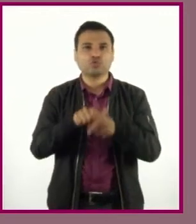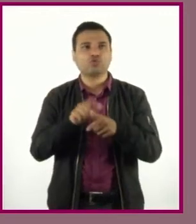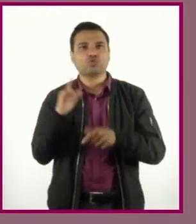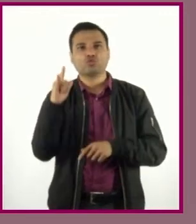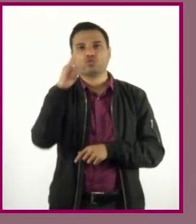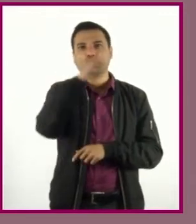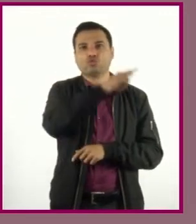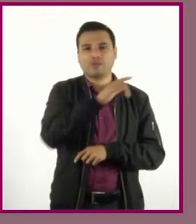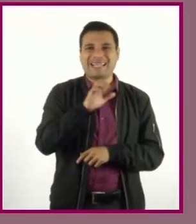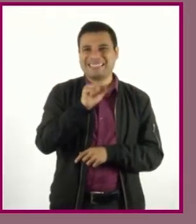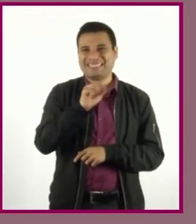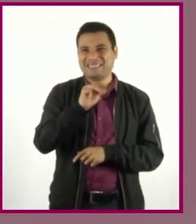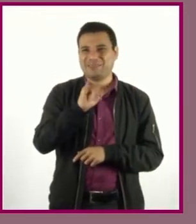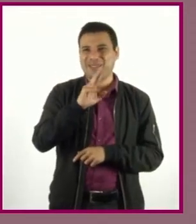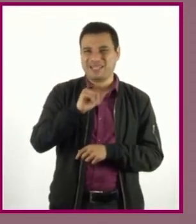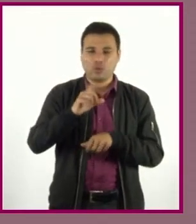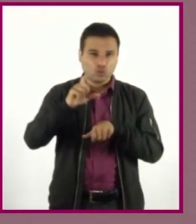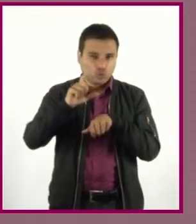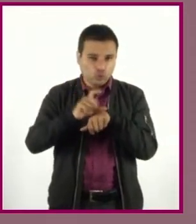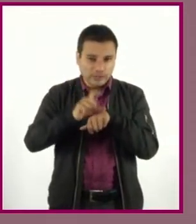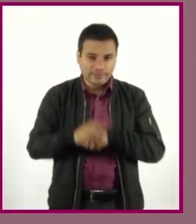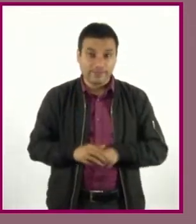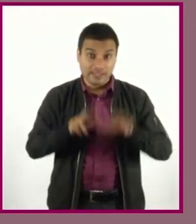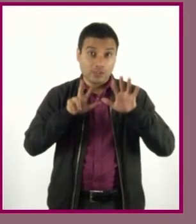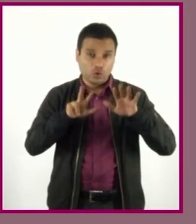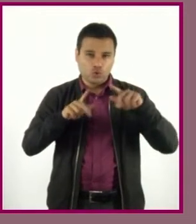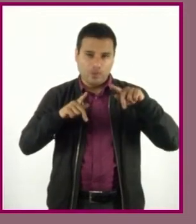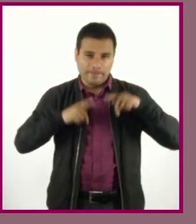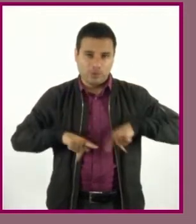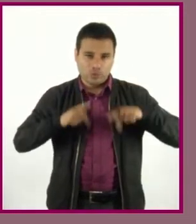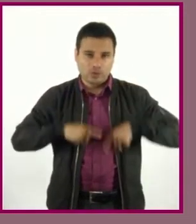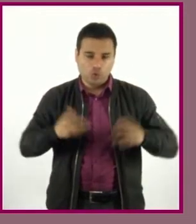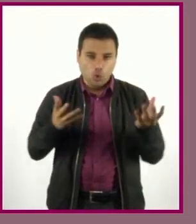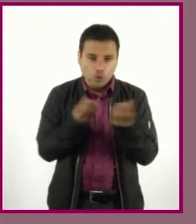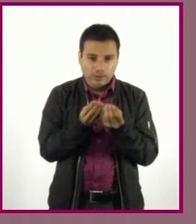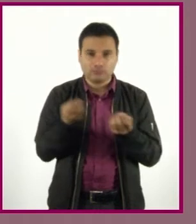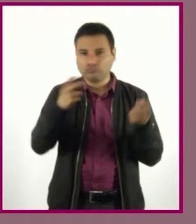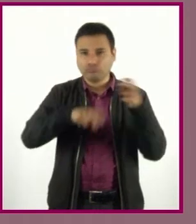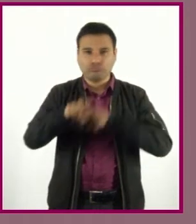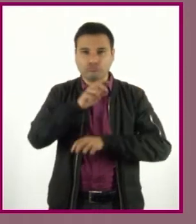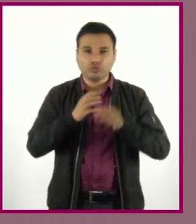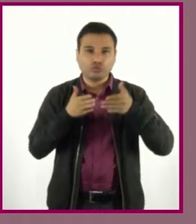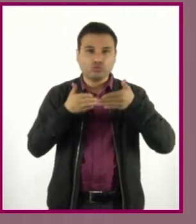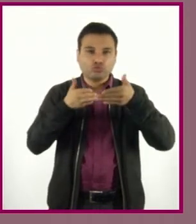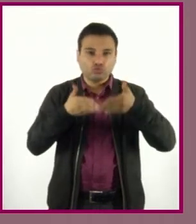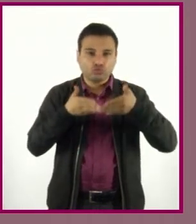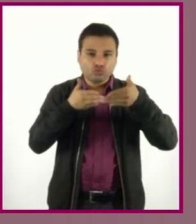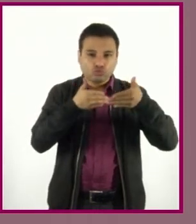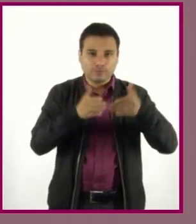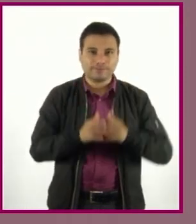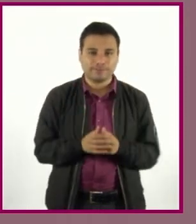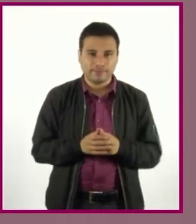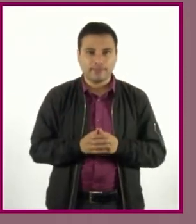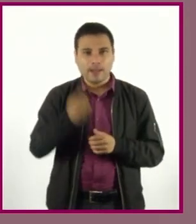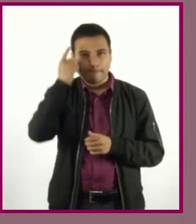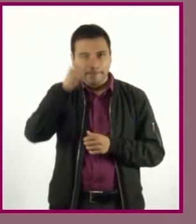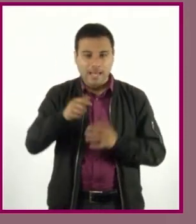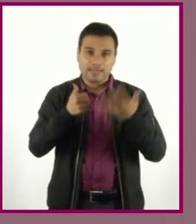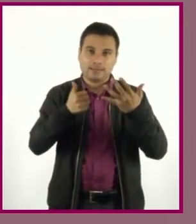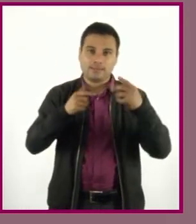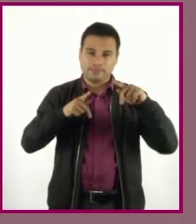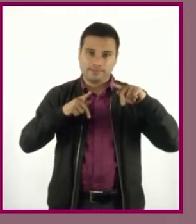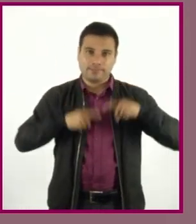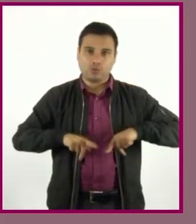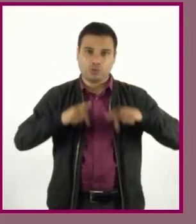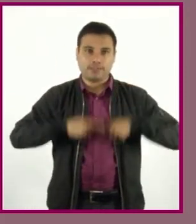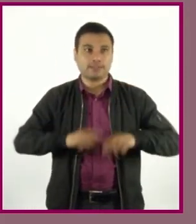Turquía, donde, junto con otros 18 refugiados, abordaron una embarcación endeble, diseñada para 6 personas,